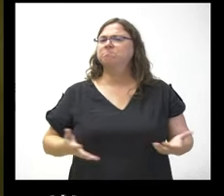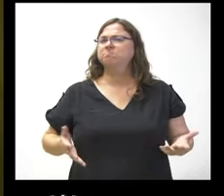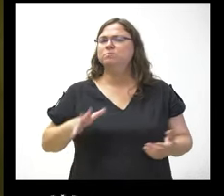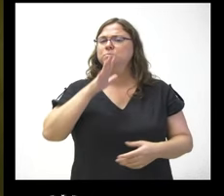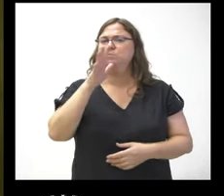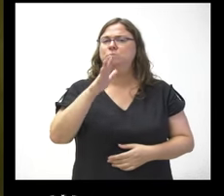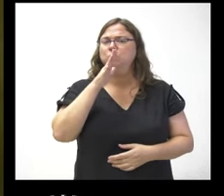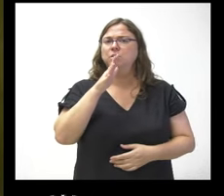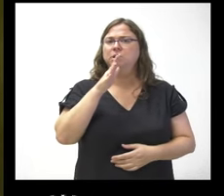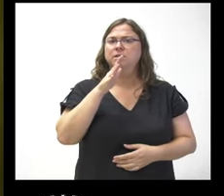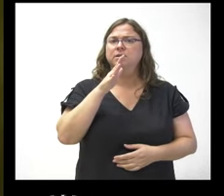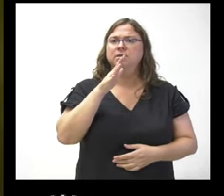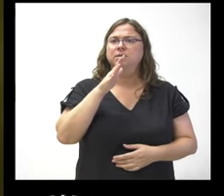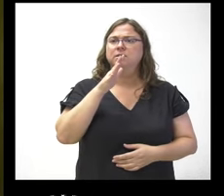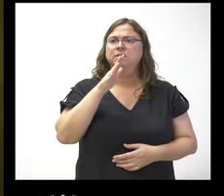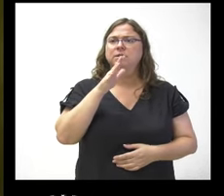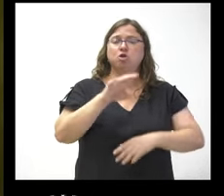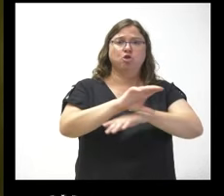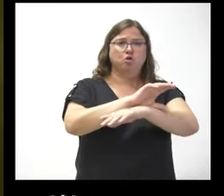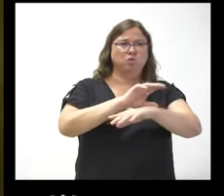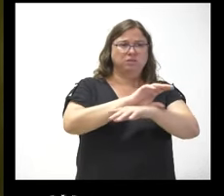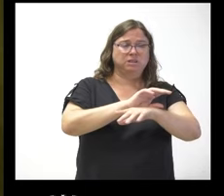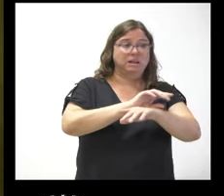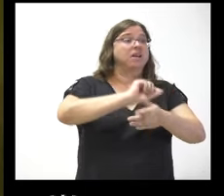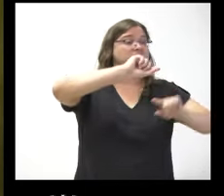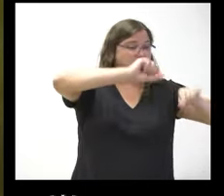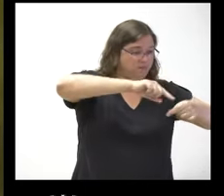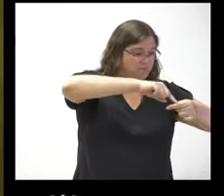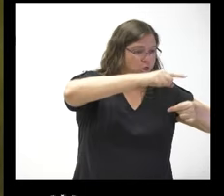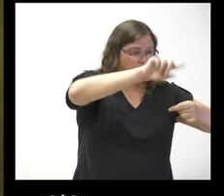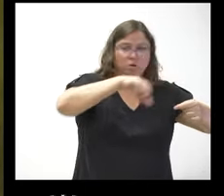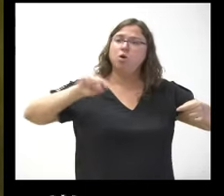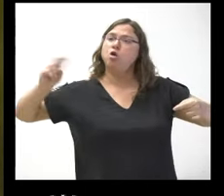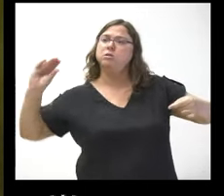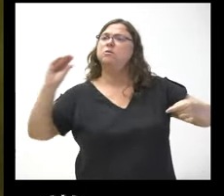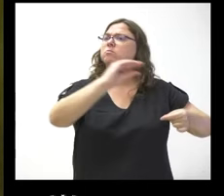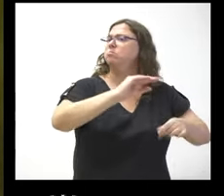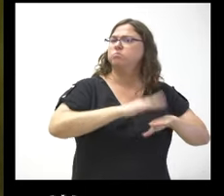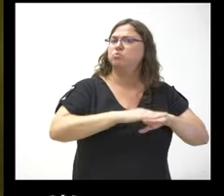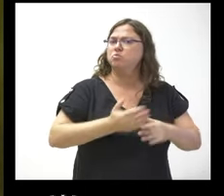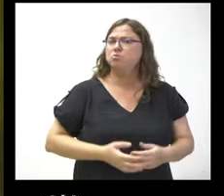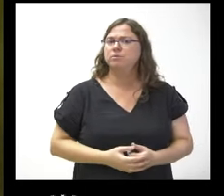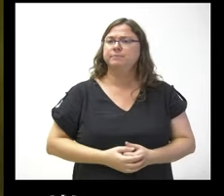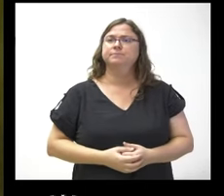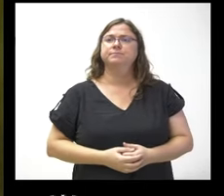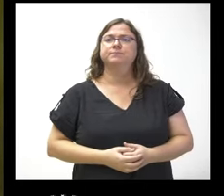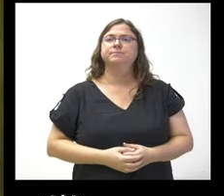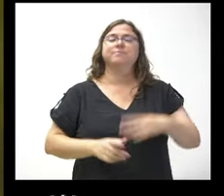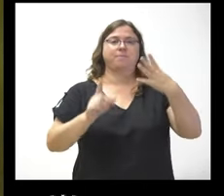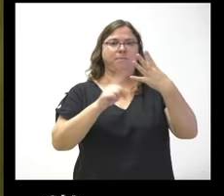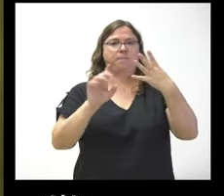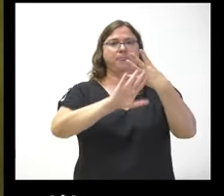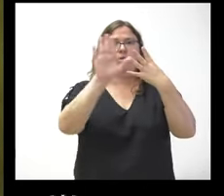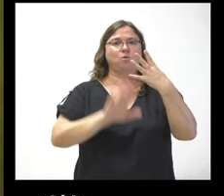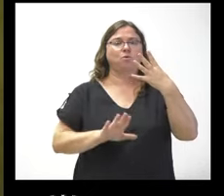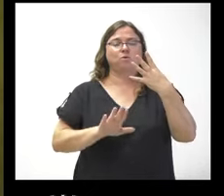el motivo por el cual es una consejería y no la que firmó el protocolo la que hace finalmente esa aportación económica y ya por último a